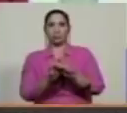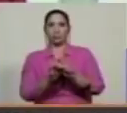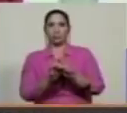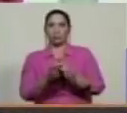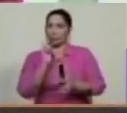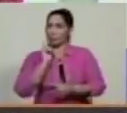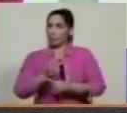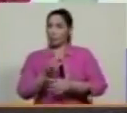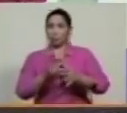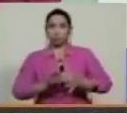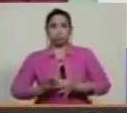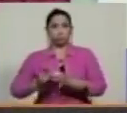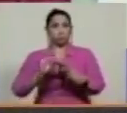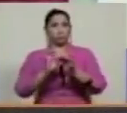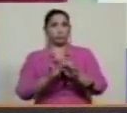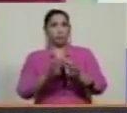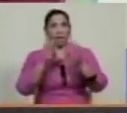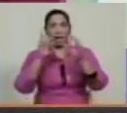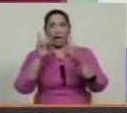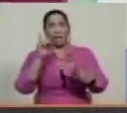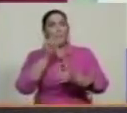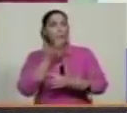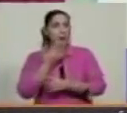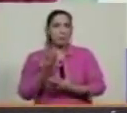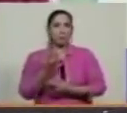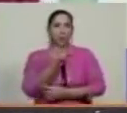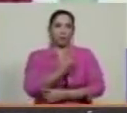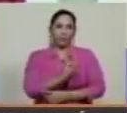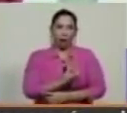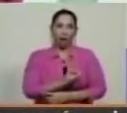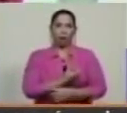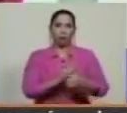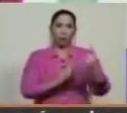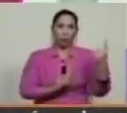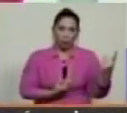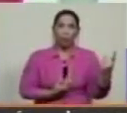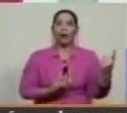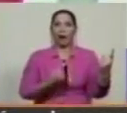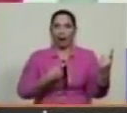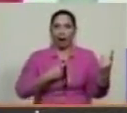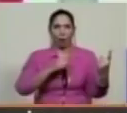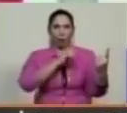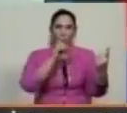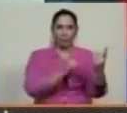Tiene que ser unidos y las deficiencias de uno las complementa el otro.